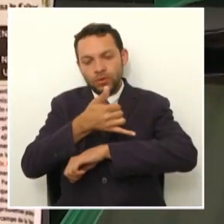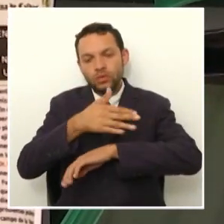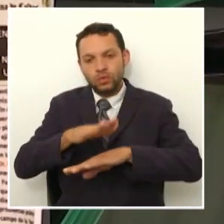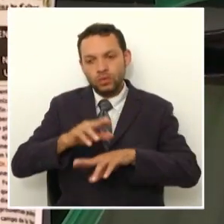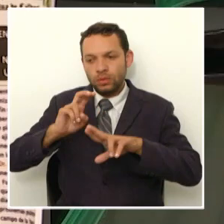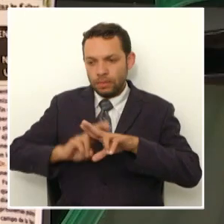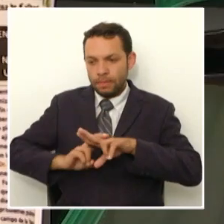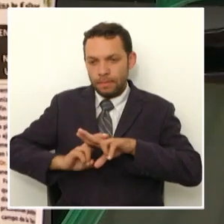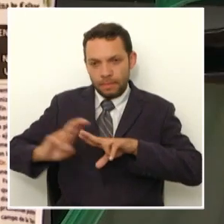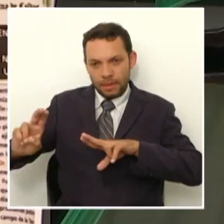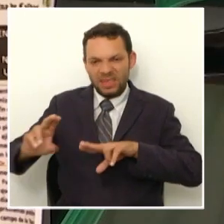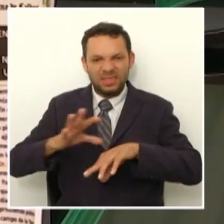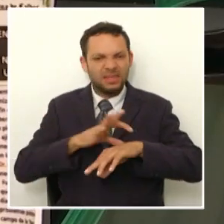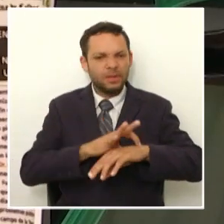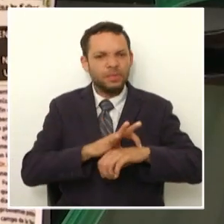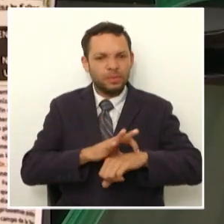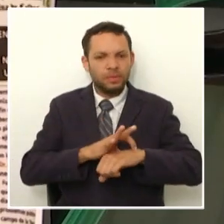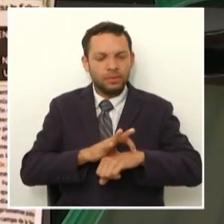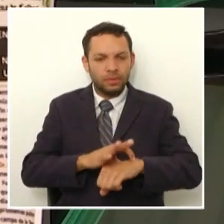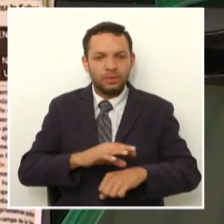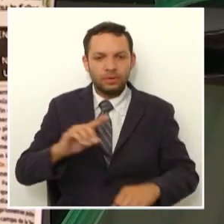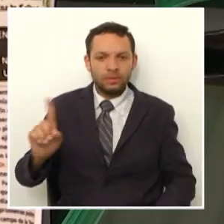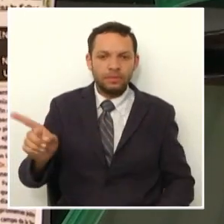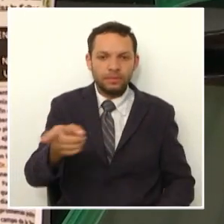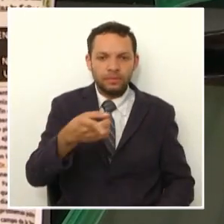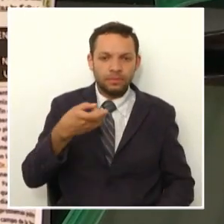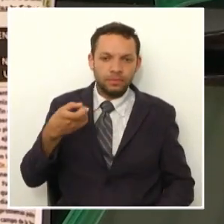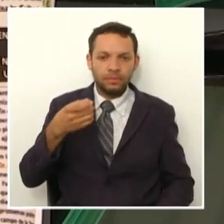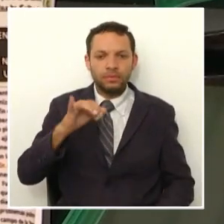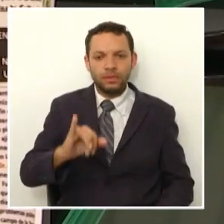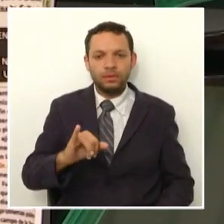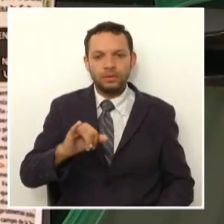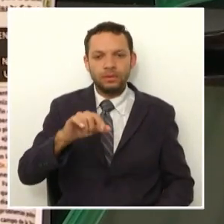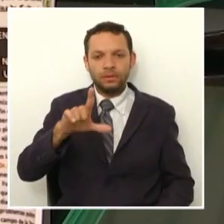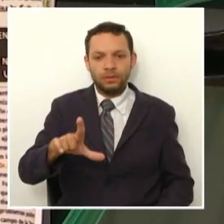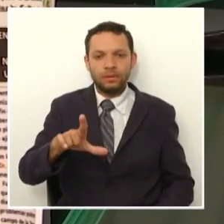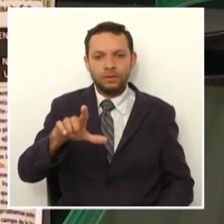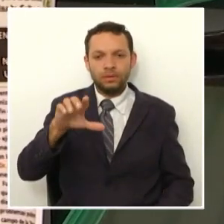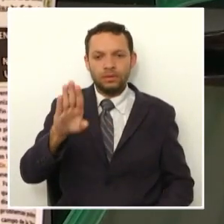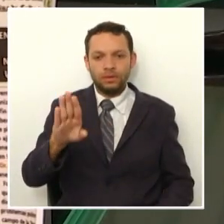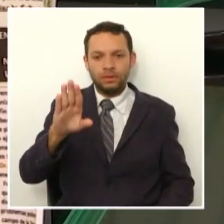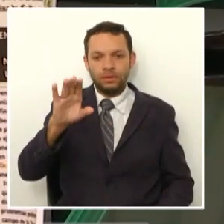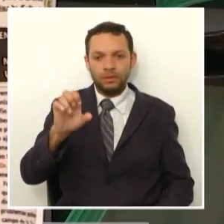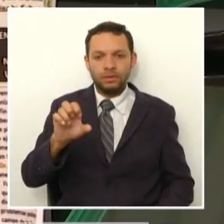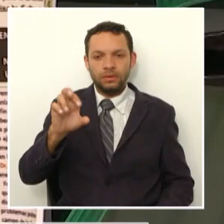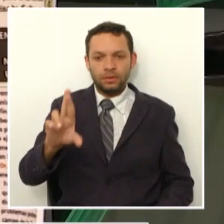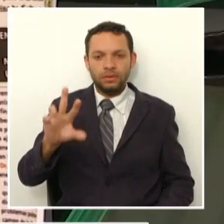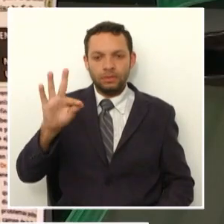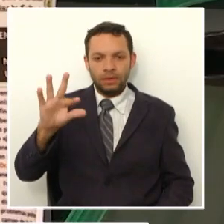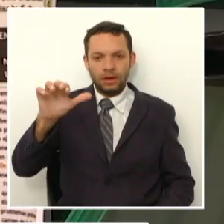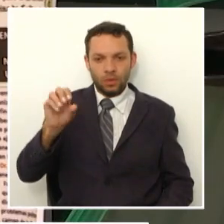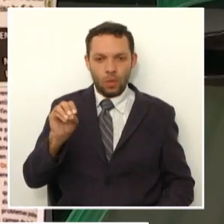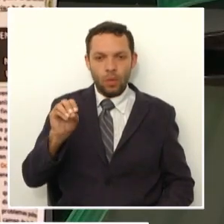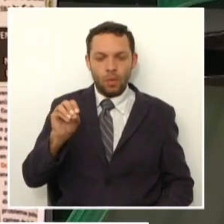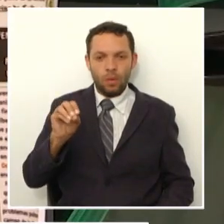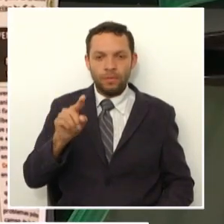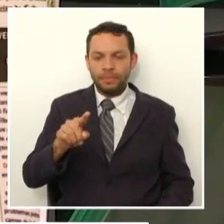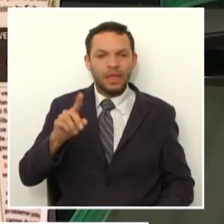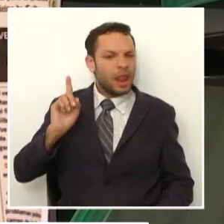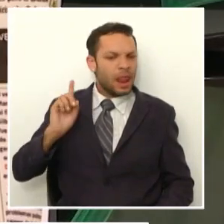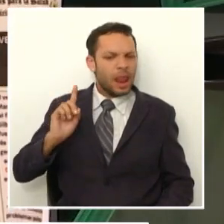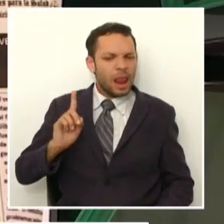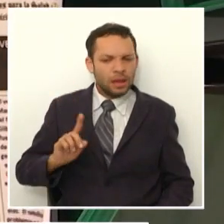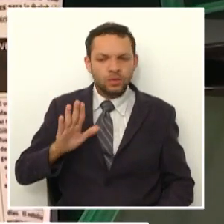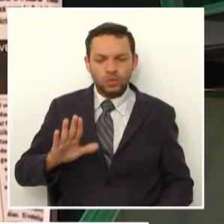muy importante, el doctor Gilberto Villegas Velázquez, que había concursado cuando la televisión era en